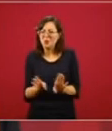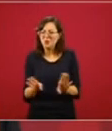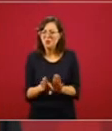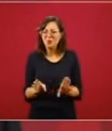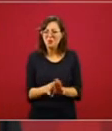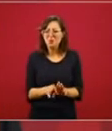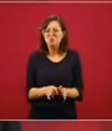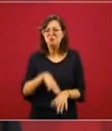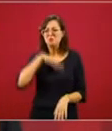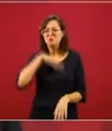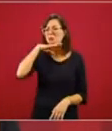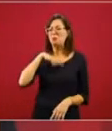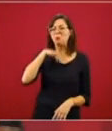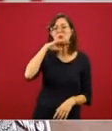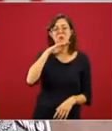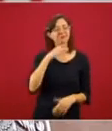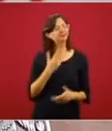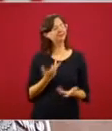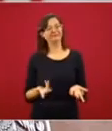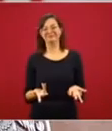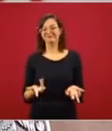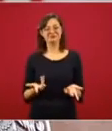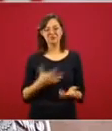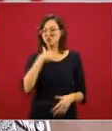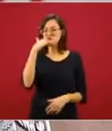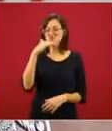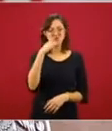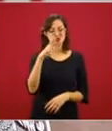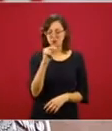momento y menos ahora.